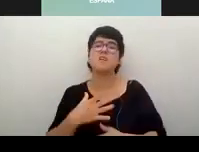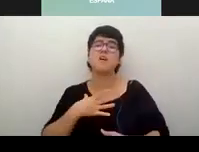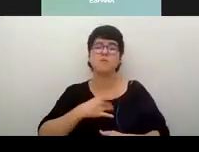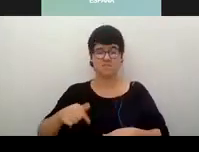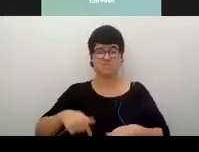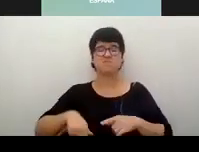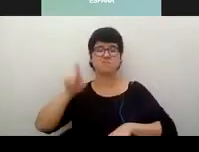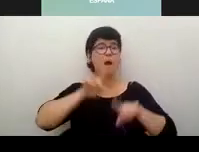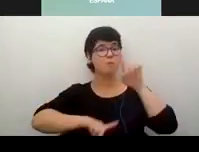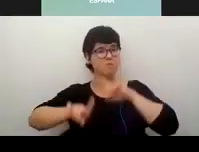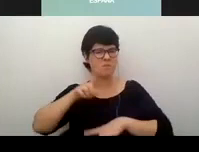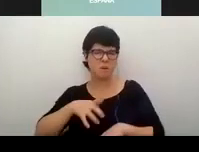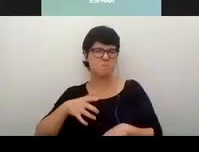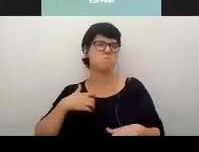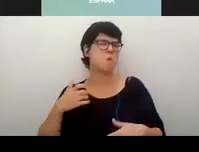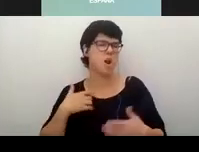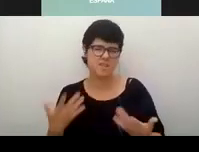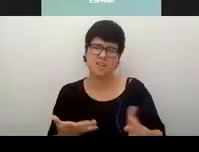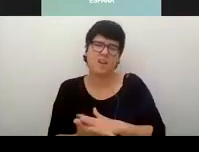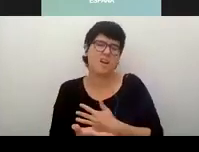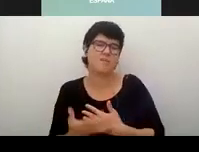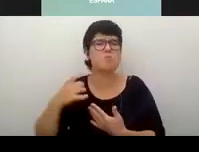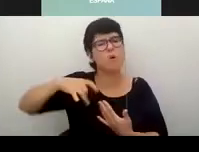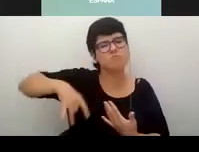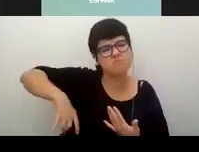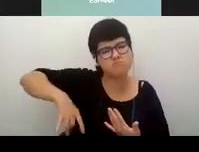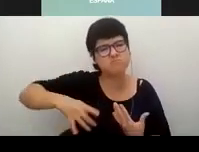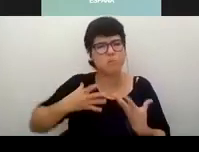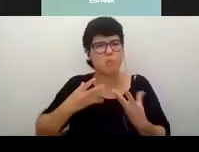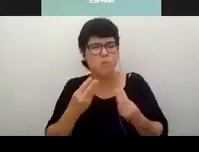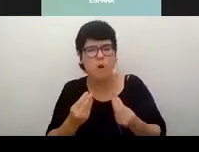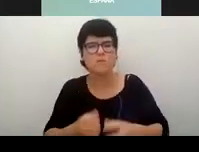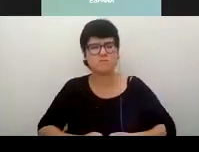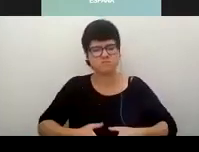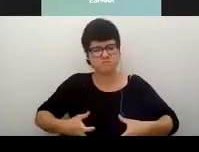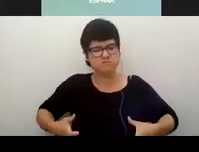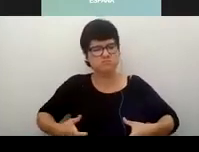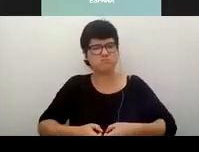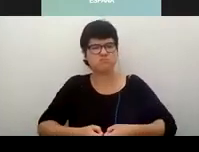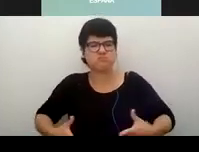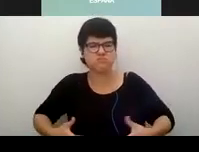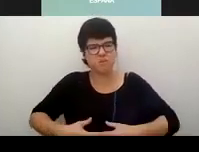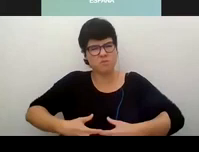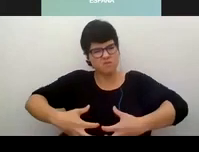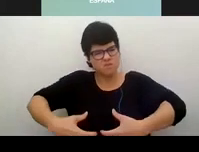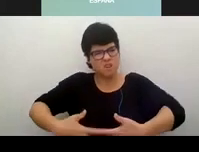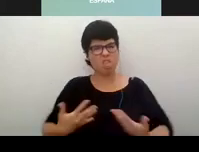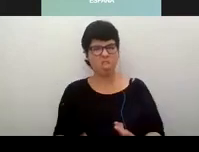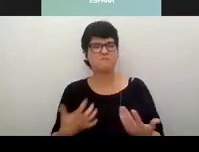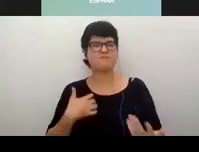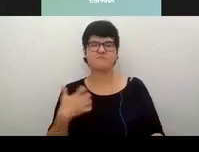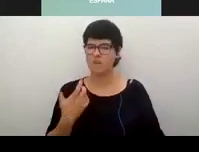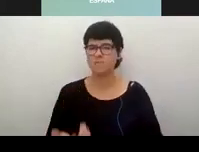intestinales molestos, realmente molestos, mucho gas, mucha distensión abdominal, mucha molestia. Por lo